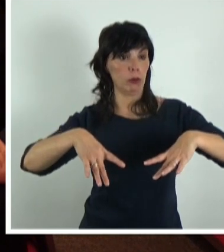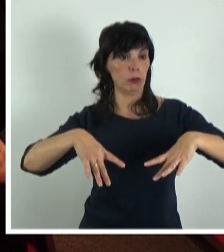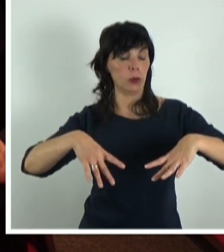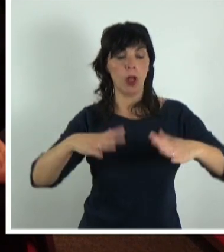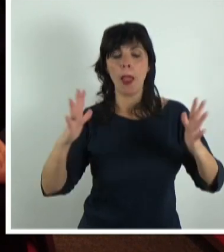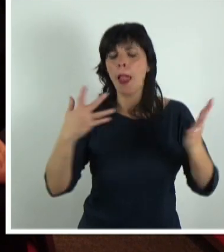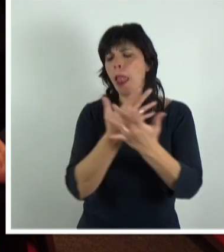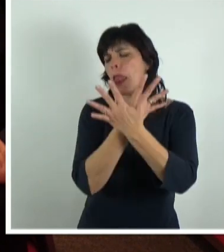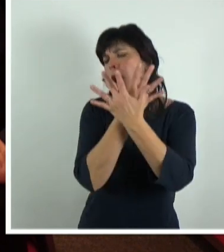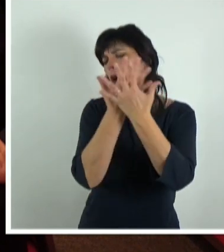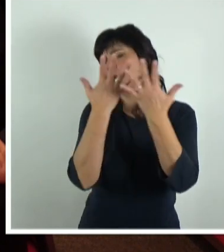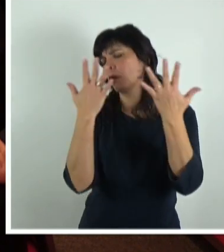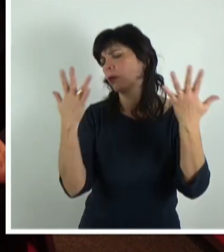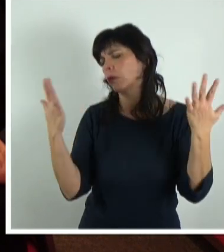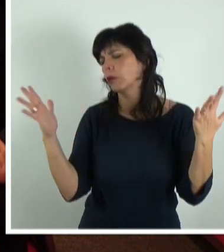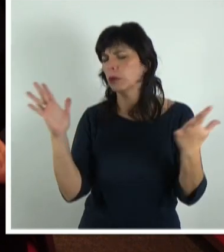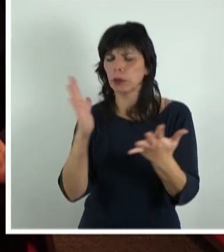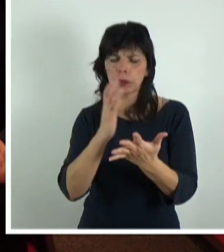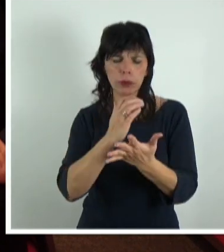Toda la gloria